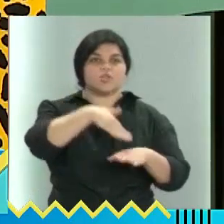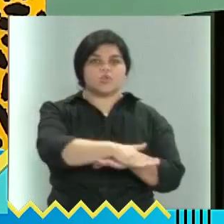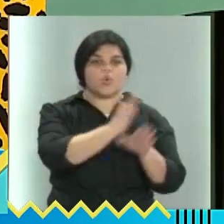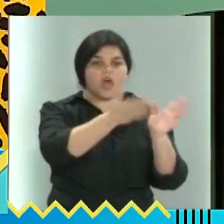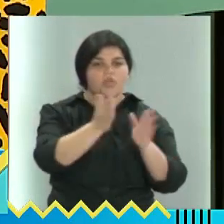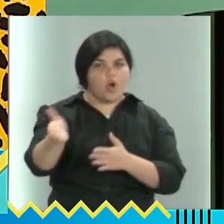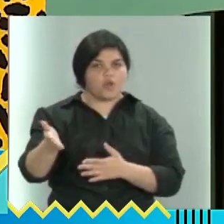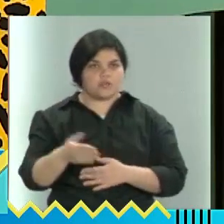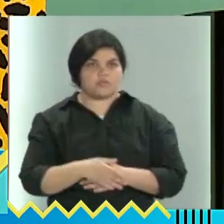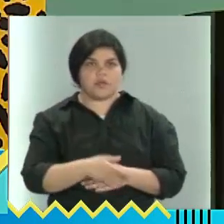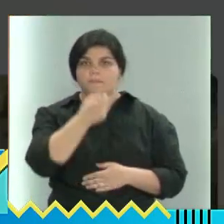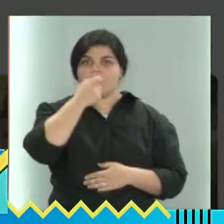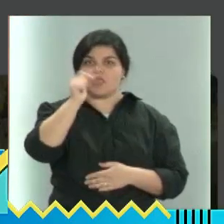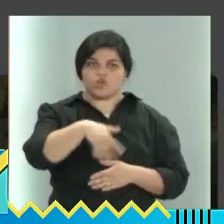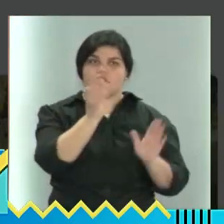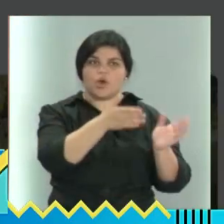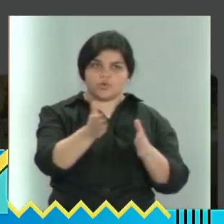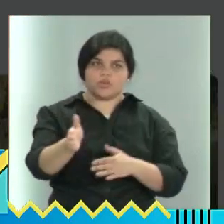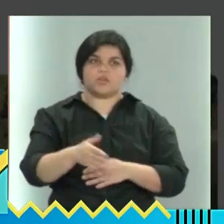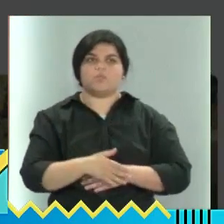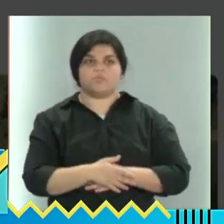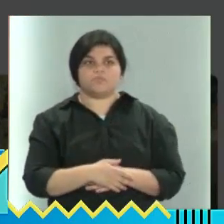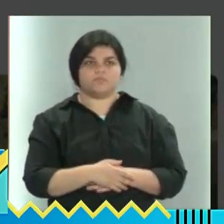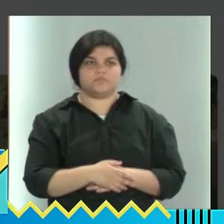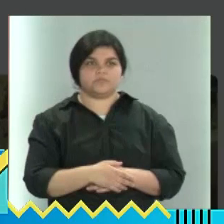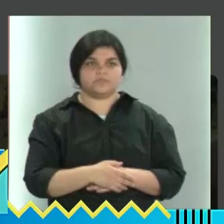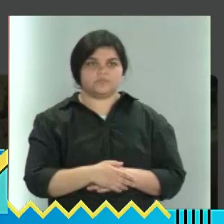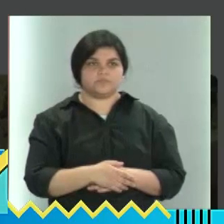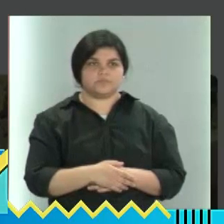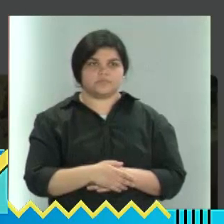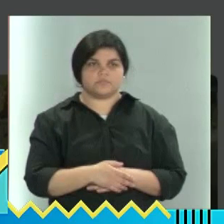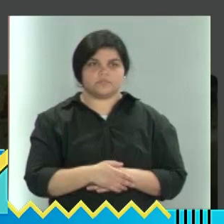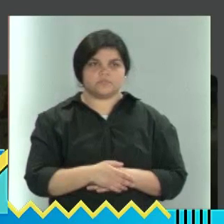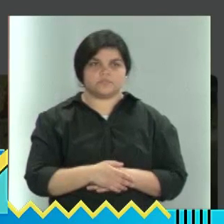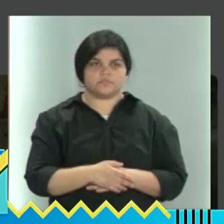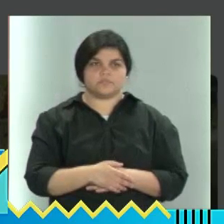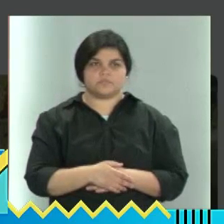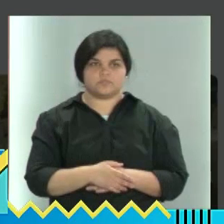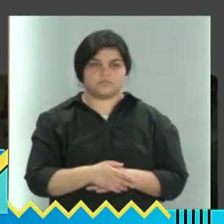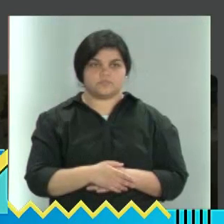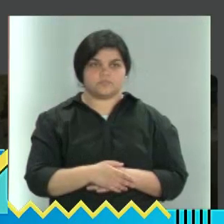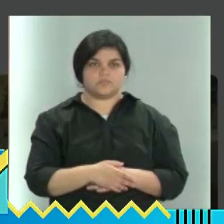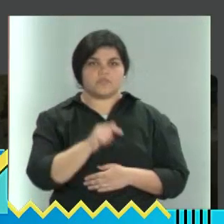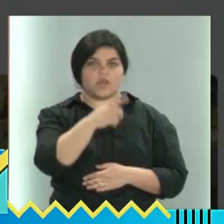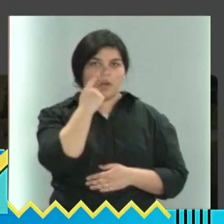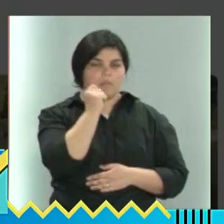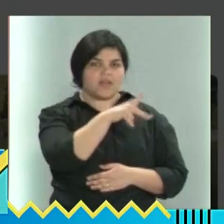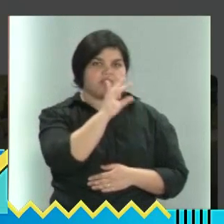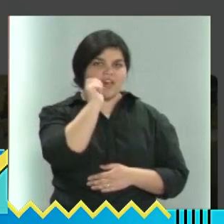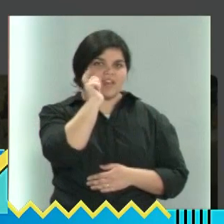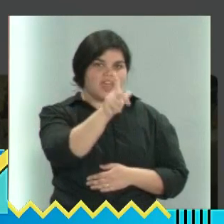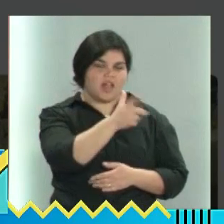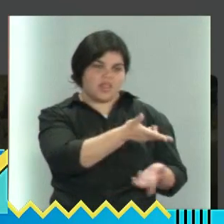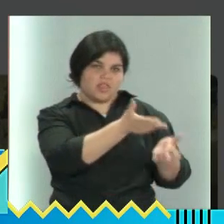Ordenemos Mendoza. Ordenemos la ciudad, ordenemos Mendoza, es lo que nos dice Daniel Peralta, perdón, estaba leyendo